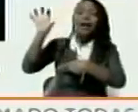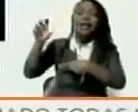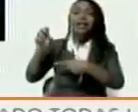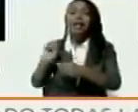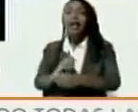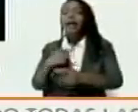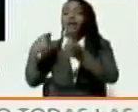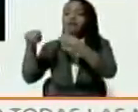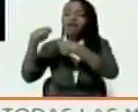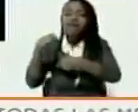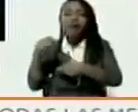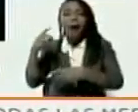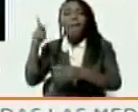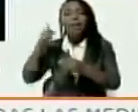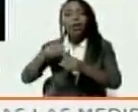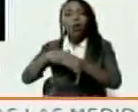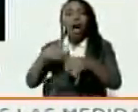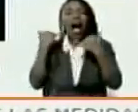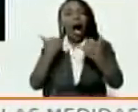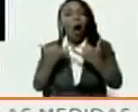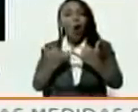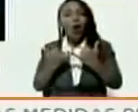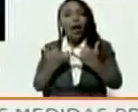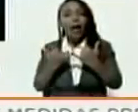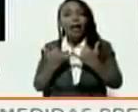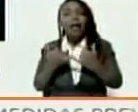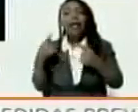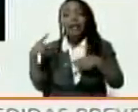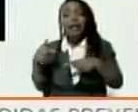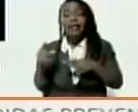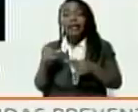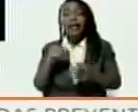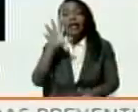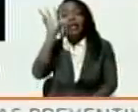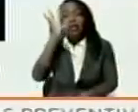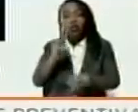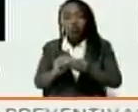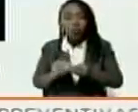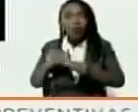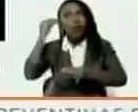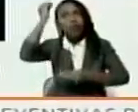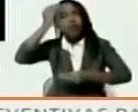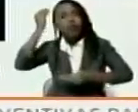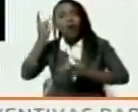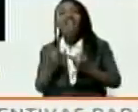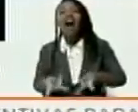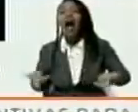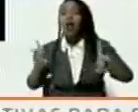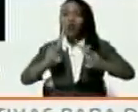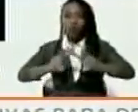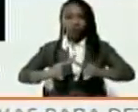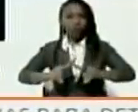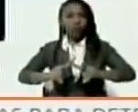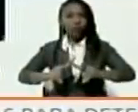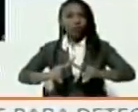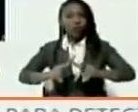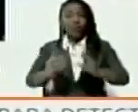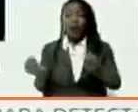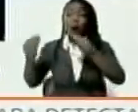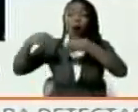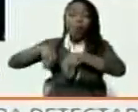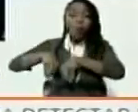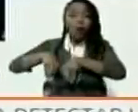petróleo. Ahora es que se saca conclusiones de la importancia del valor de los acuerdos